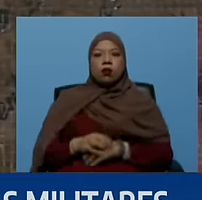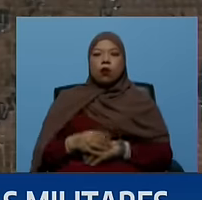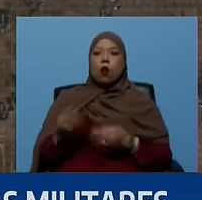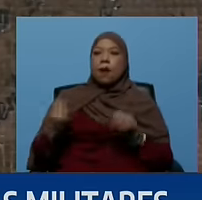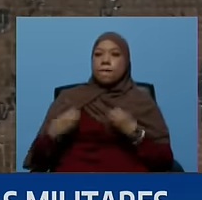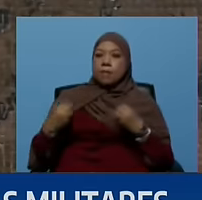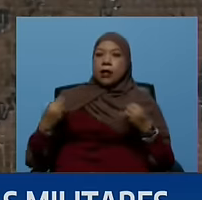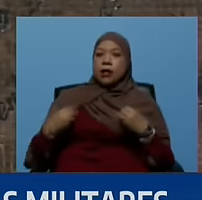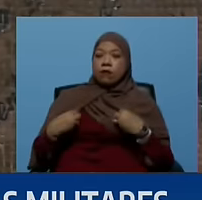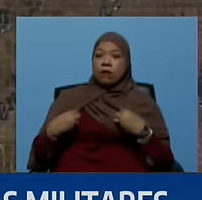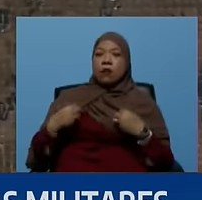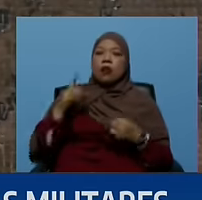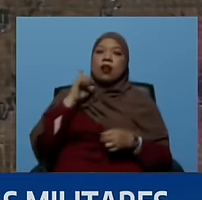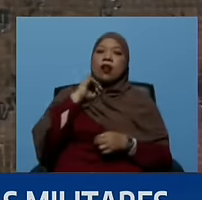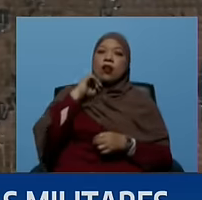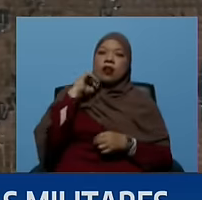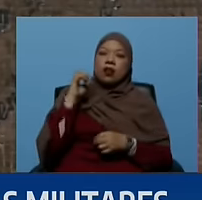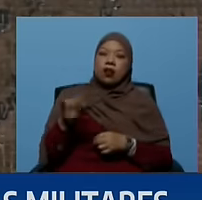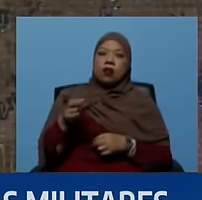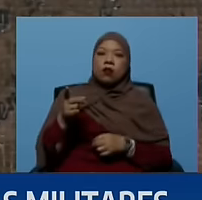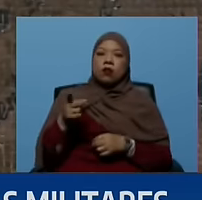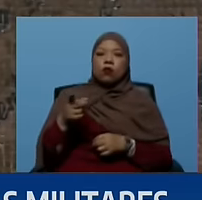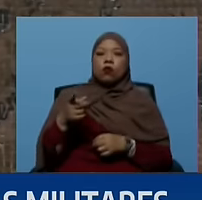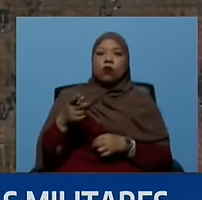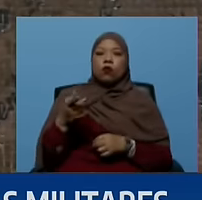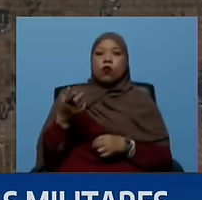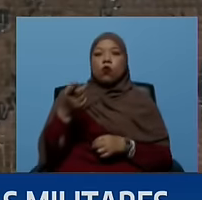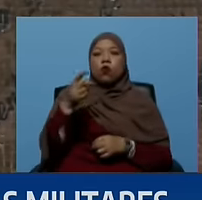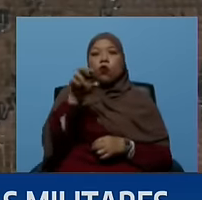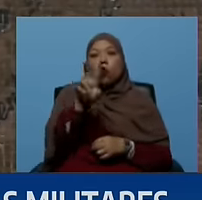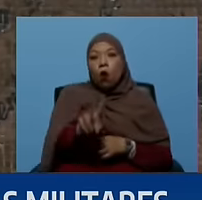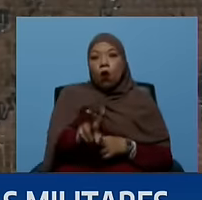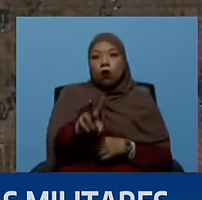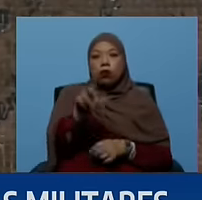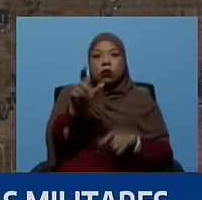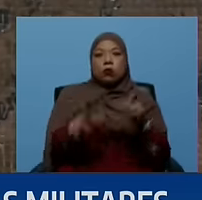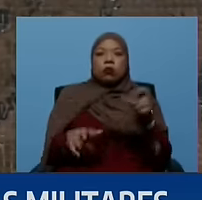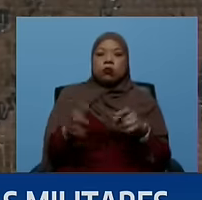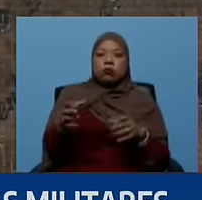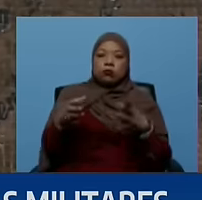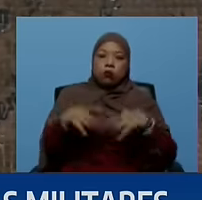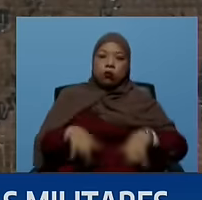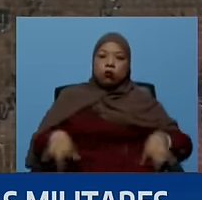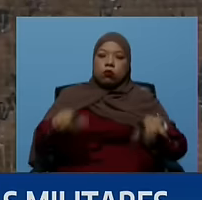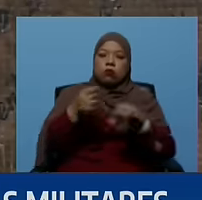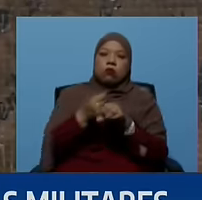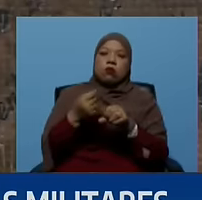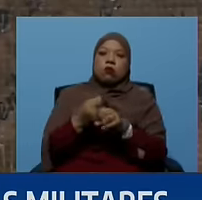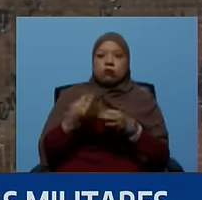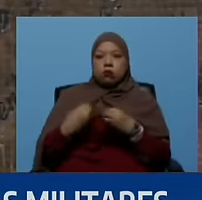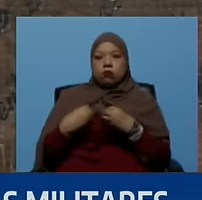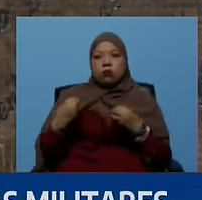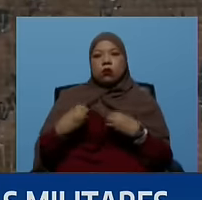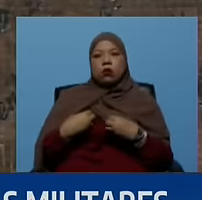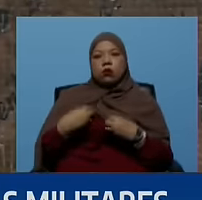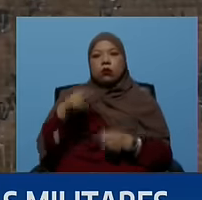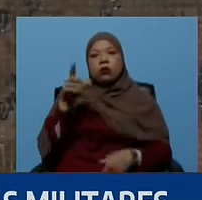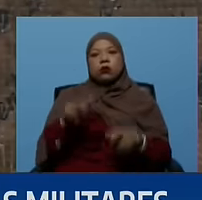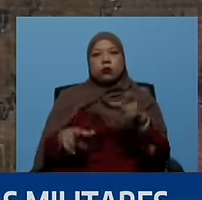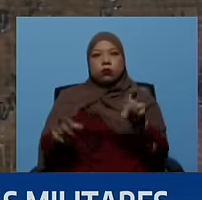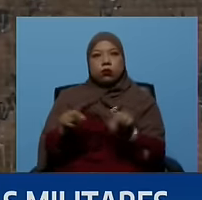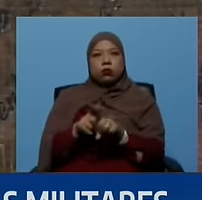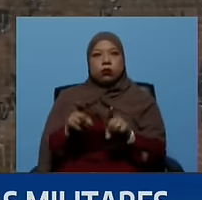vivían los famosos Porque eran duples son duples los apartamentos ahí vivía ra